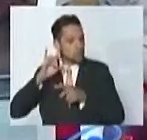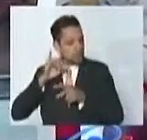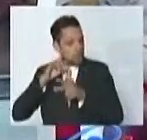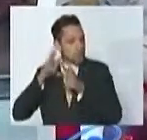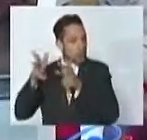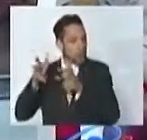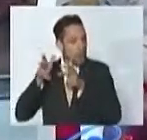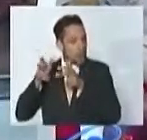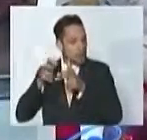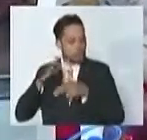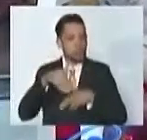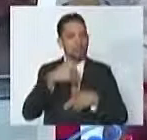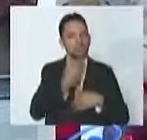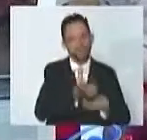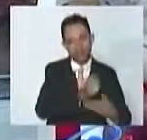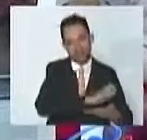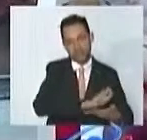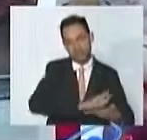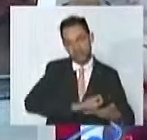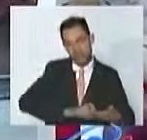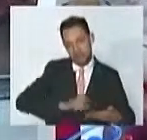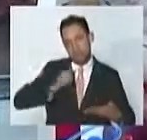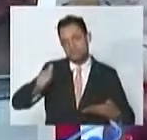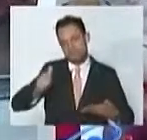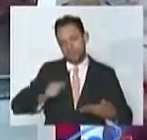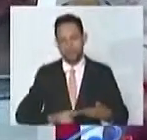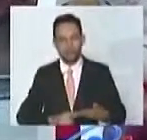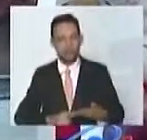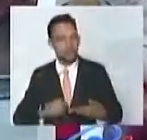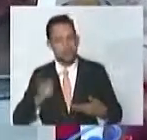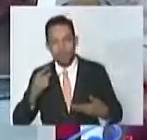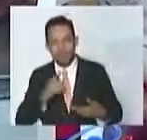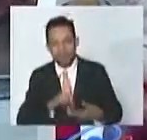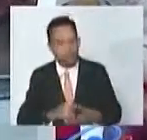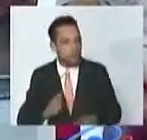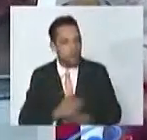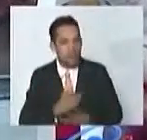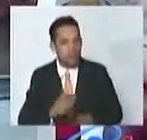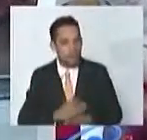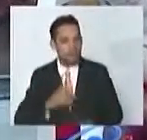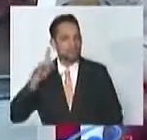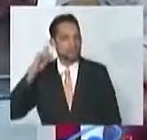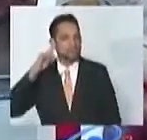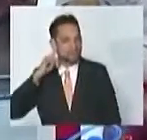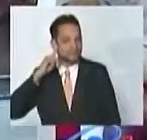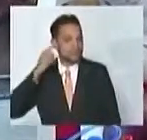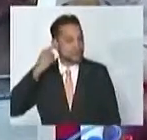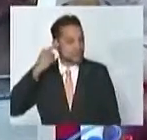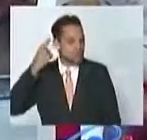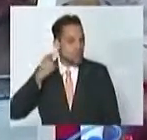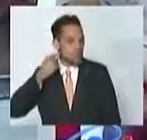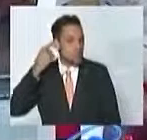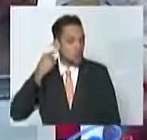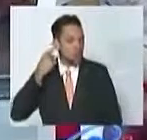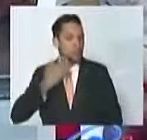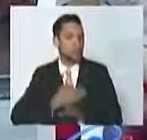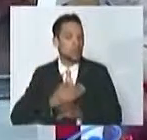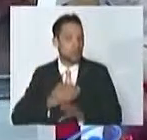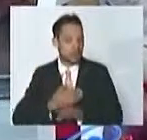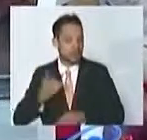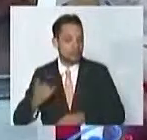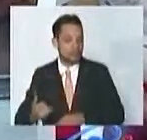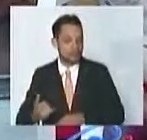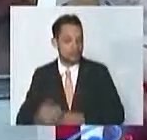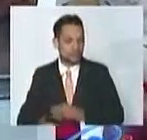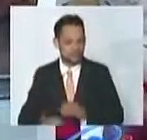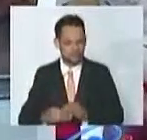finalmente estoy escribiendo bien. ¿Qué pasaba con ella? Tenía su problema de oído y también tenía un problema